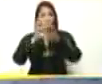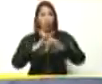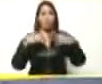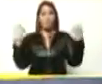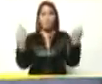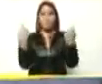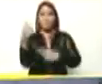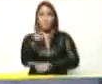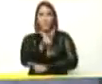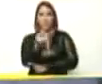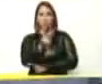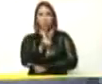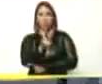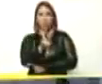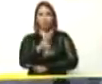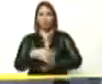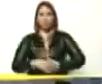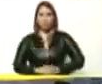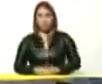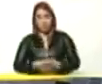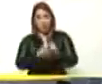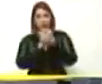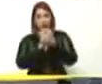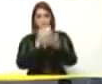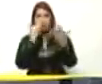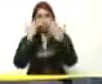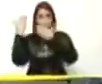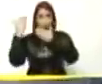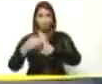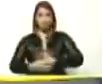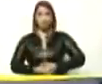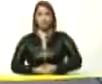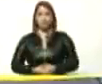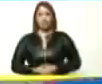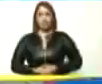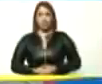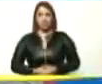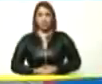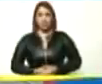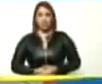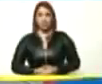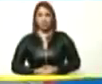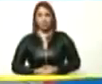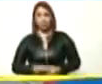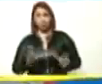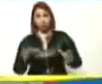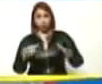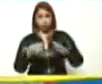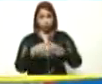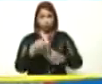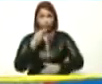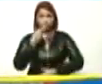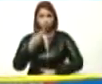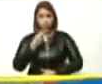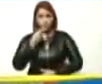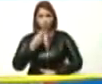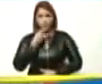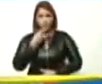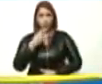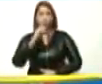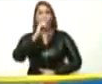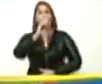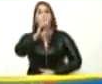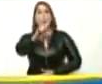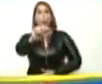Venezolana de Lina Ron, compañero Henry Hernández, del partido Organización Renovadora